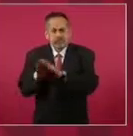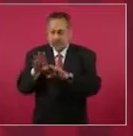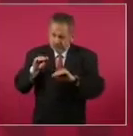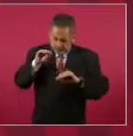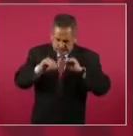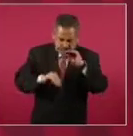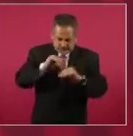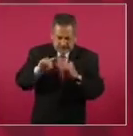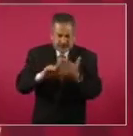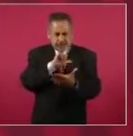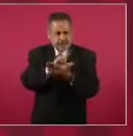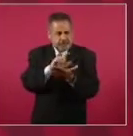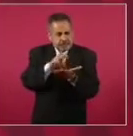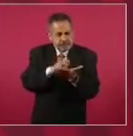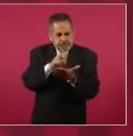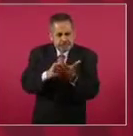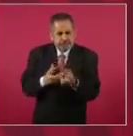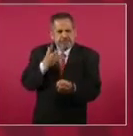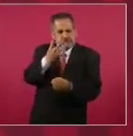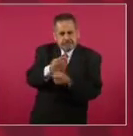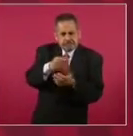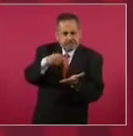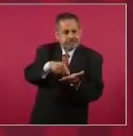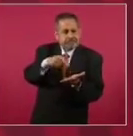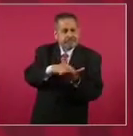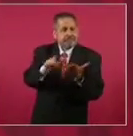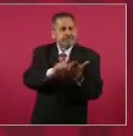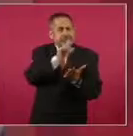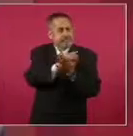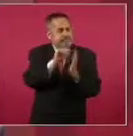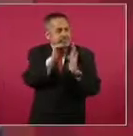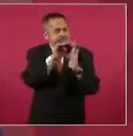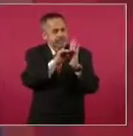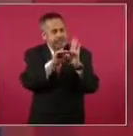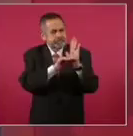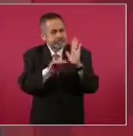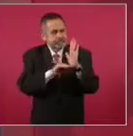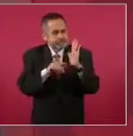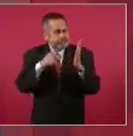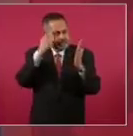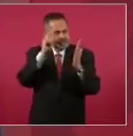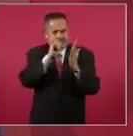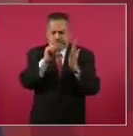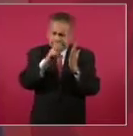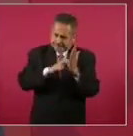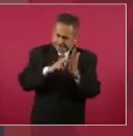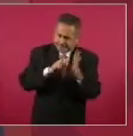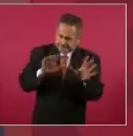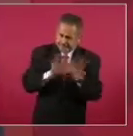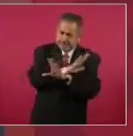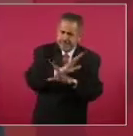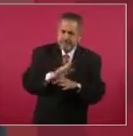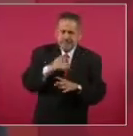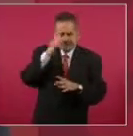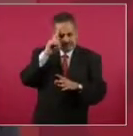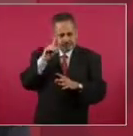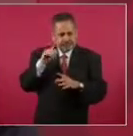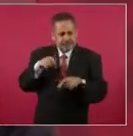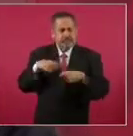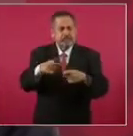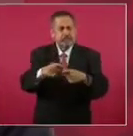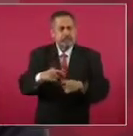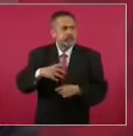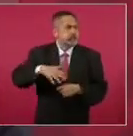reforma a las leyes para hacer un